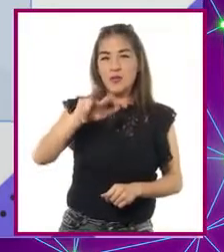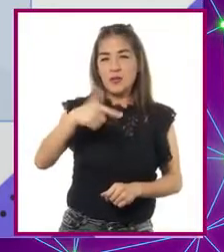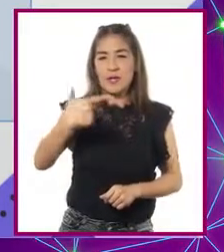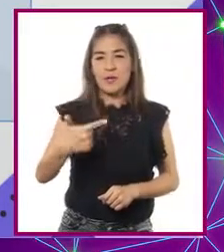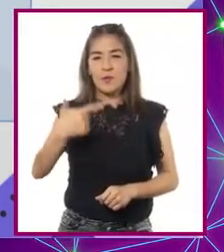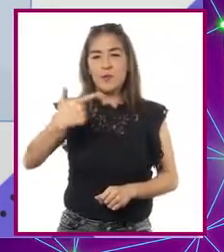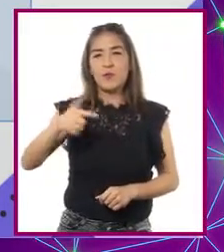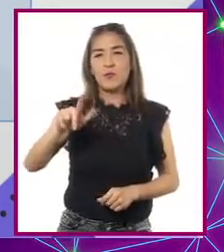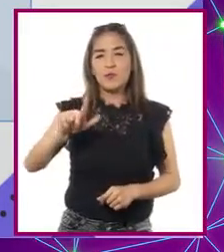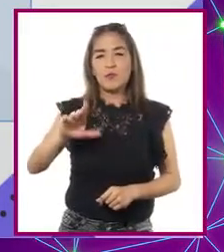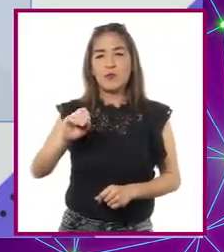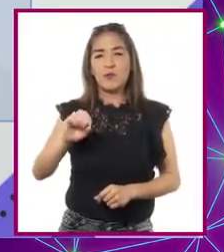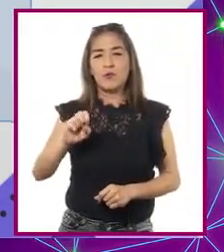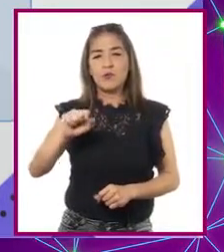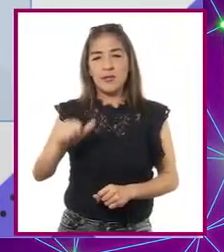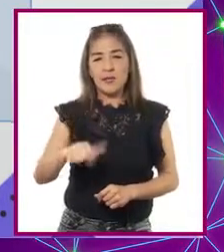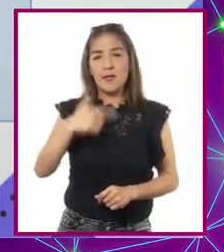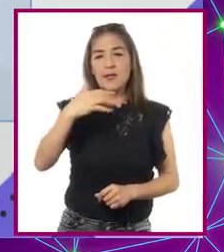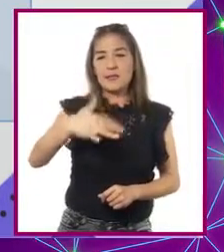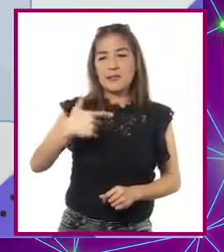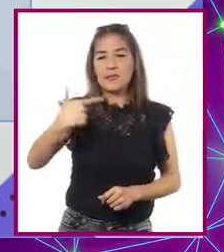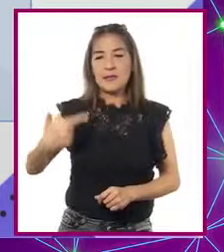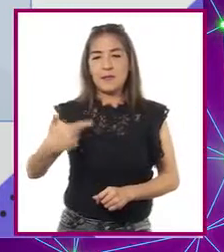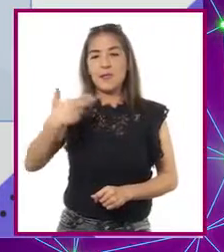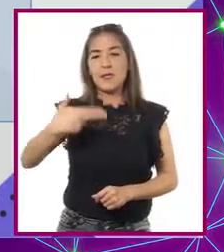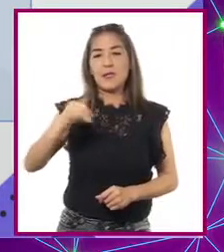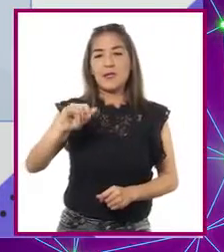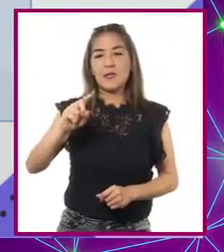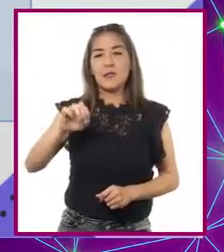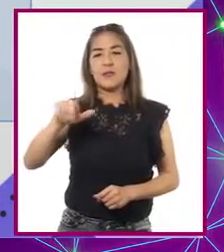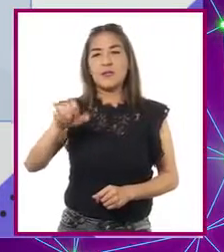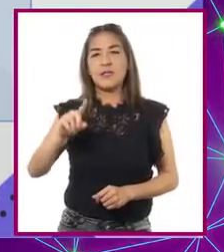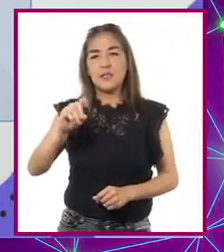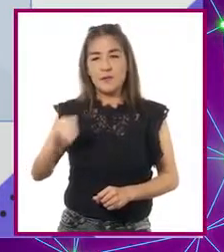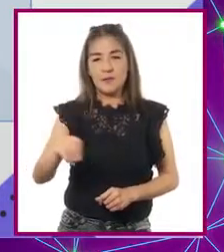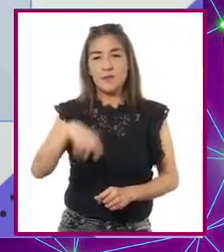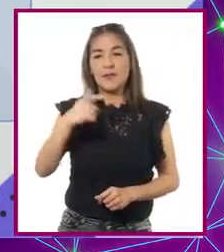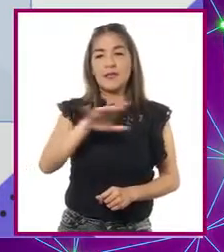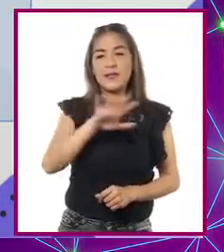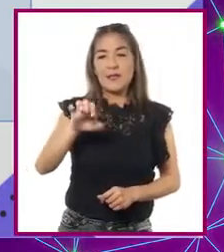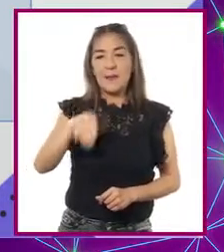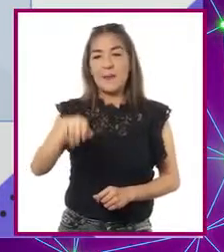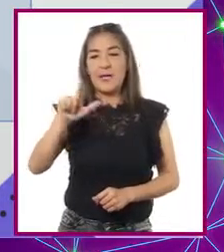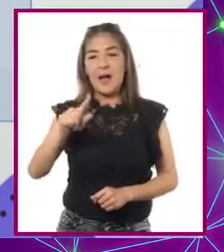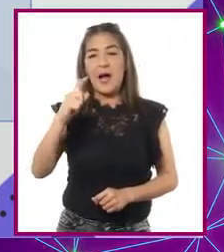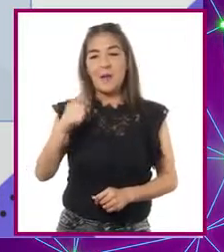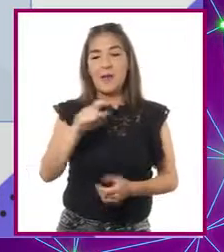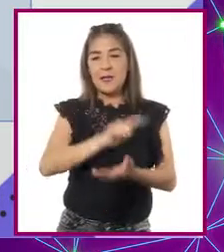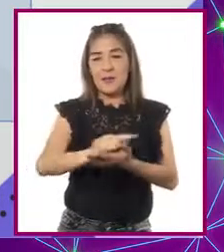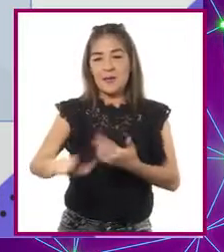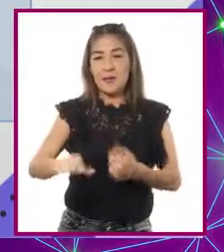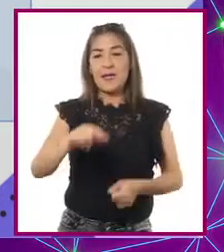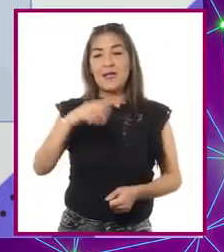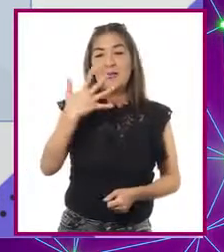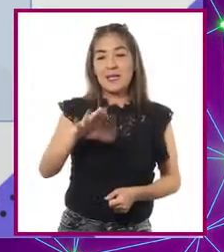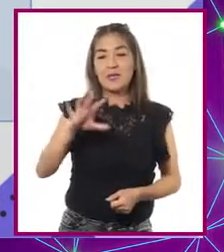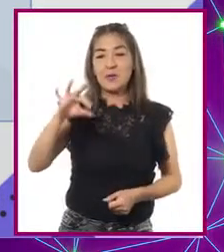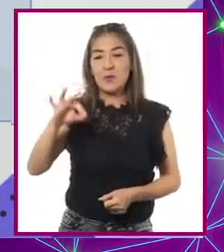15 gramos de hidróxido de sodio, 500 mililitros de agua destilada, 10 gotas de azul de metileno al